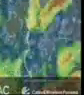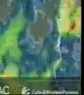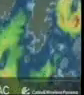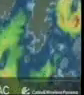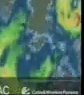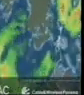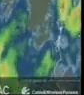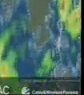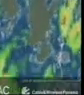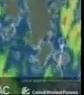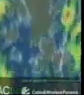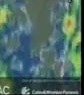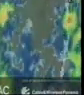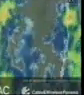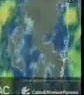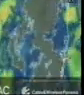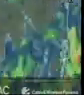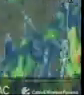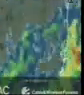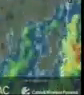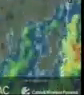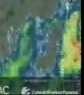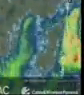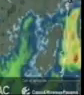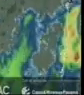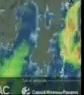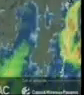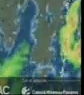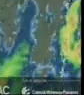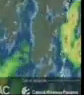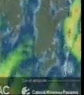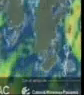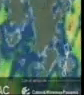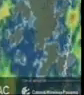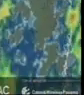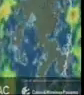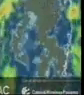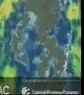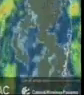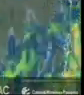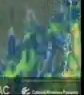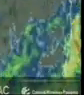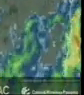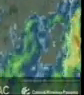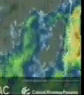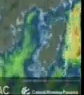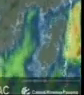lluvia, específicamente concentrándose en la zona occidental del territorio nacional.